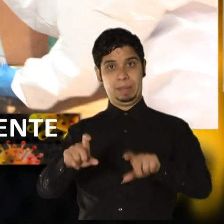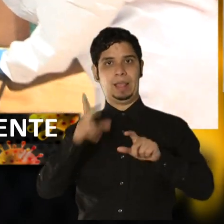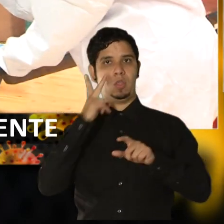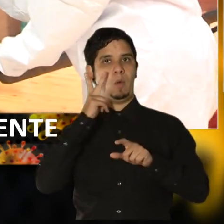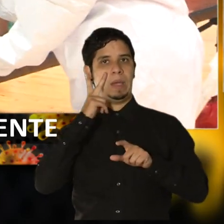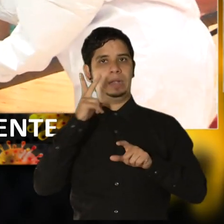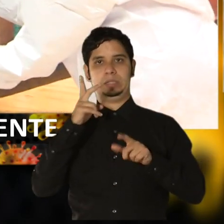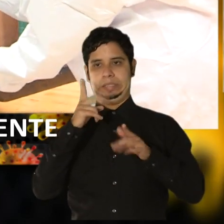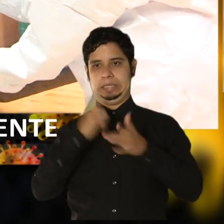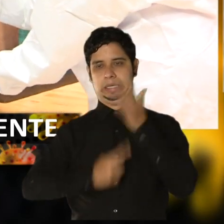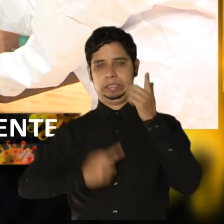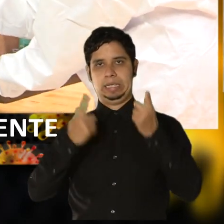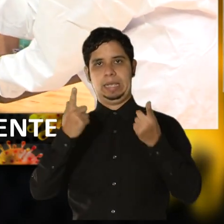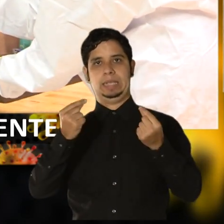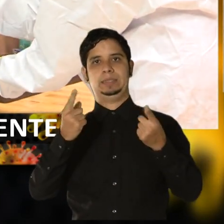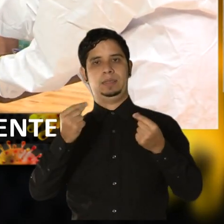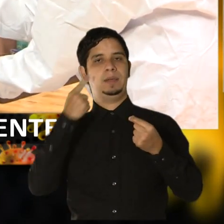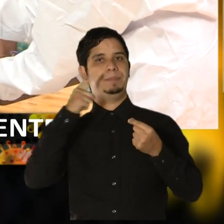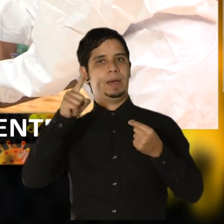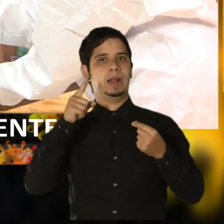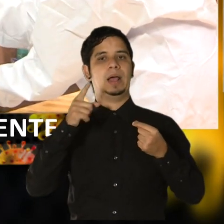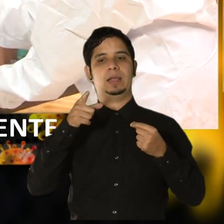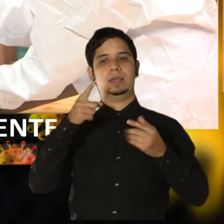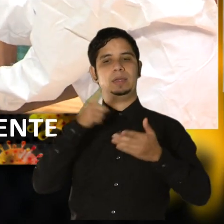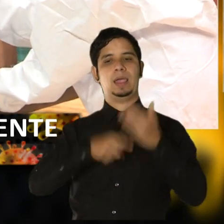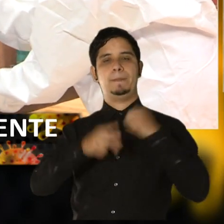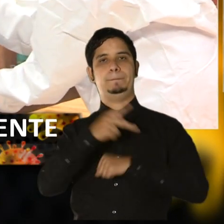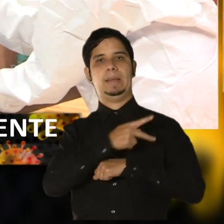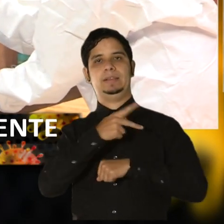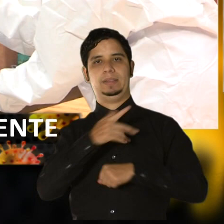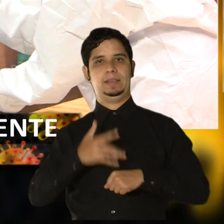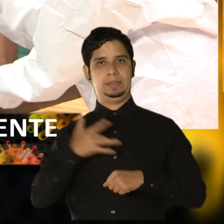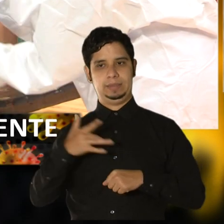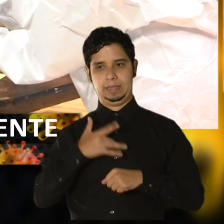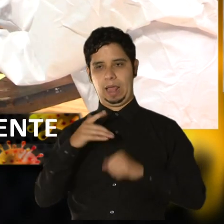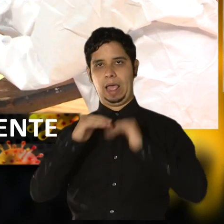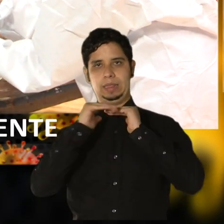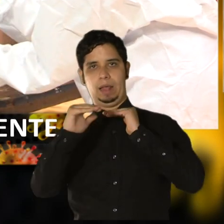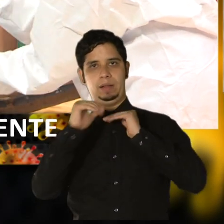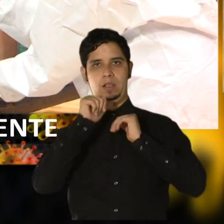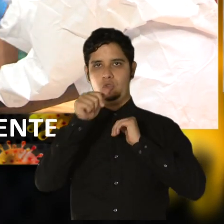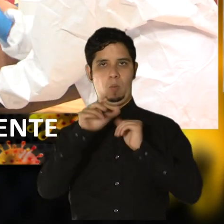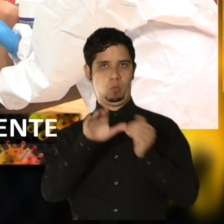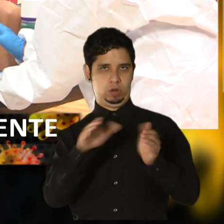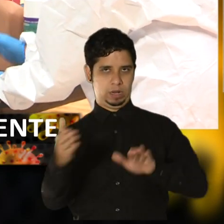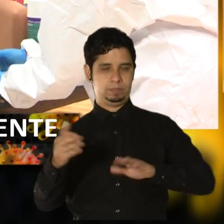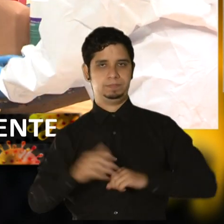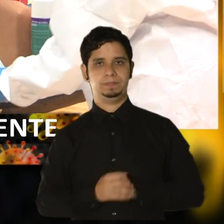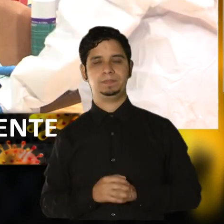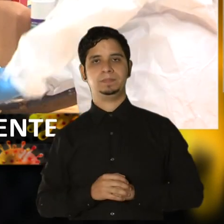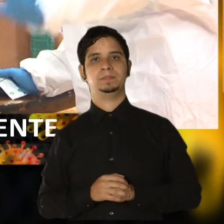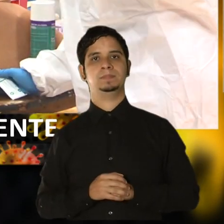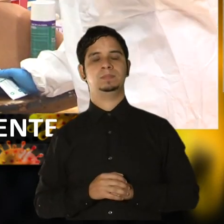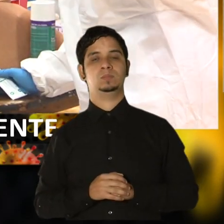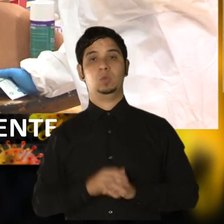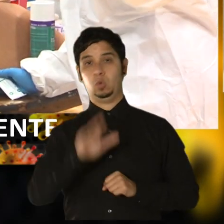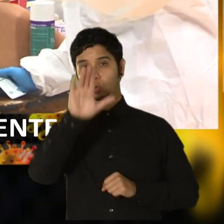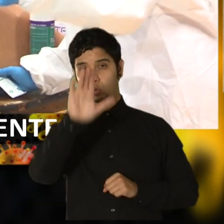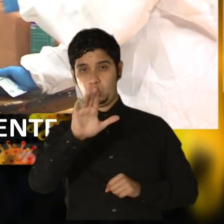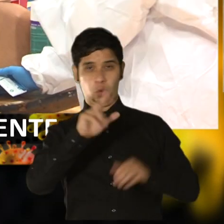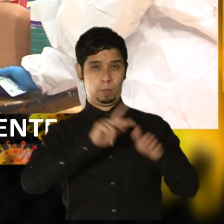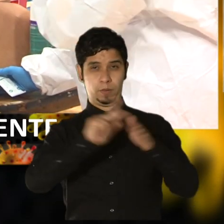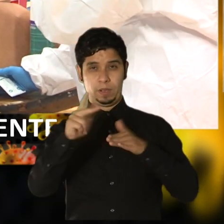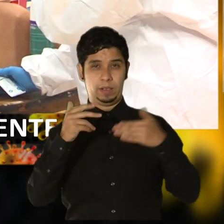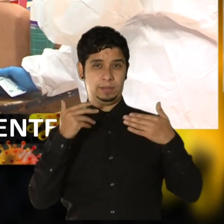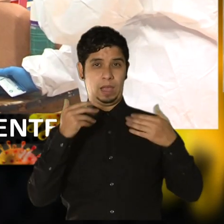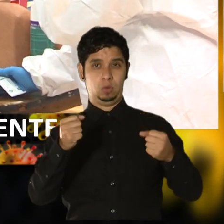realizando en el momento para mantener una estabilidad de ese paciente y evitar que falleciera. Cuando vemos a personas, a profesionales de la salud que